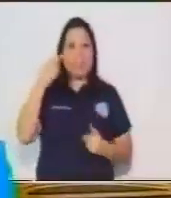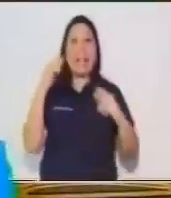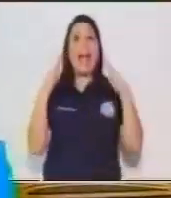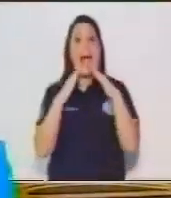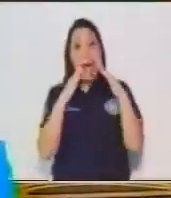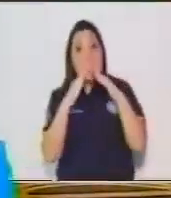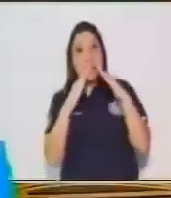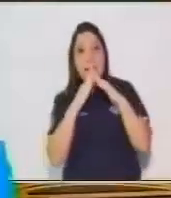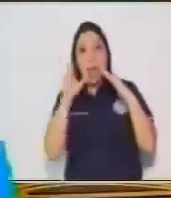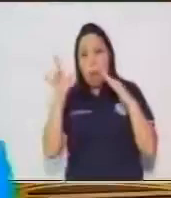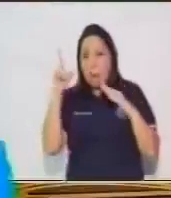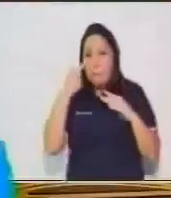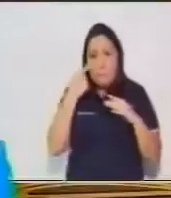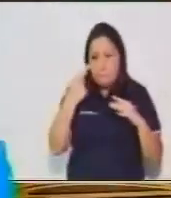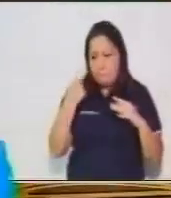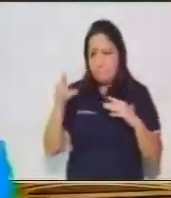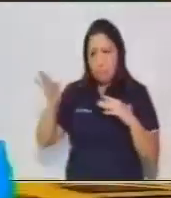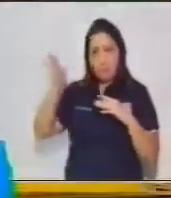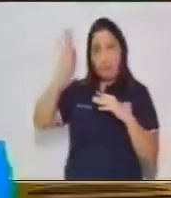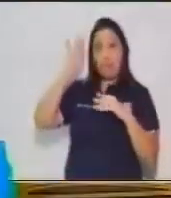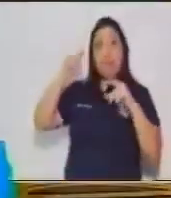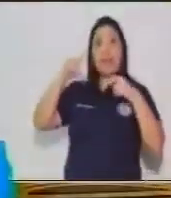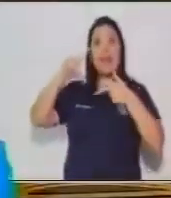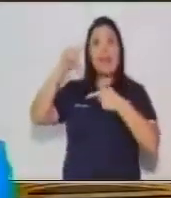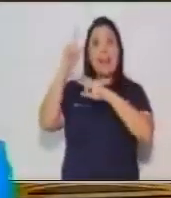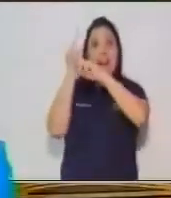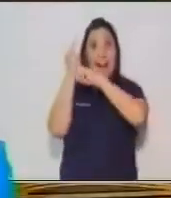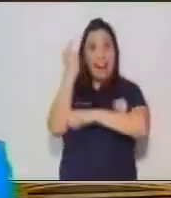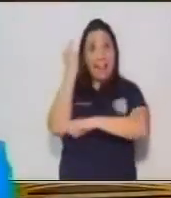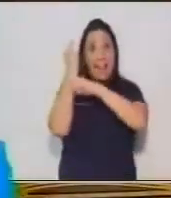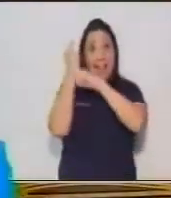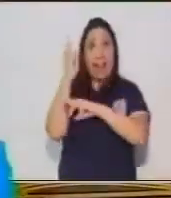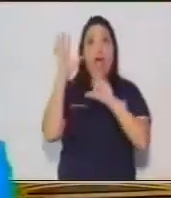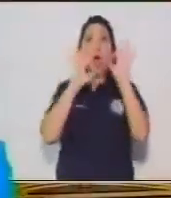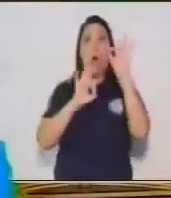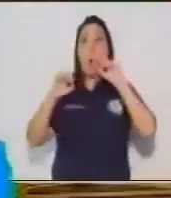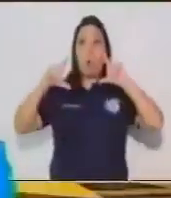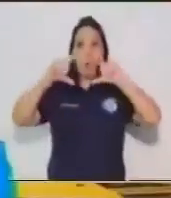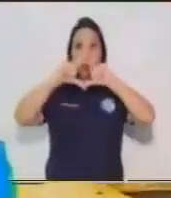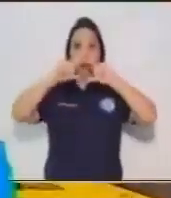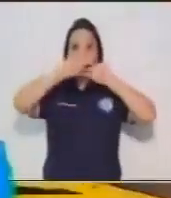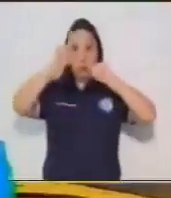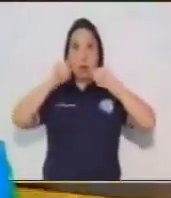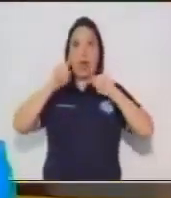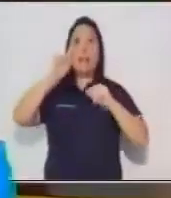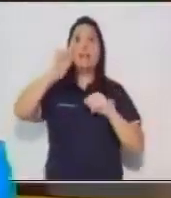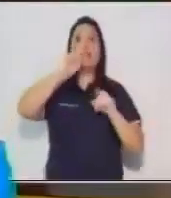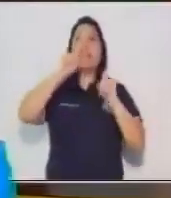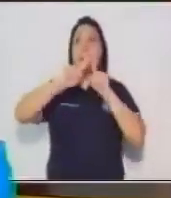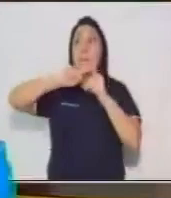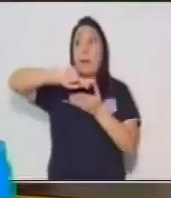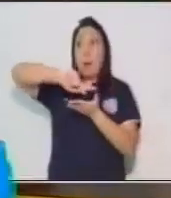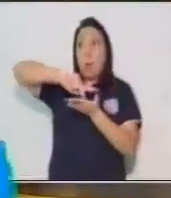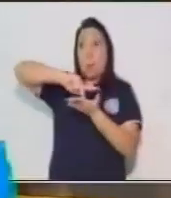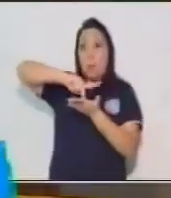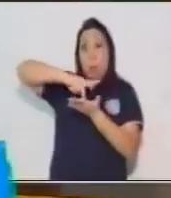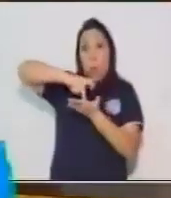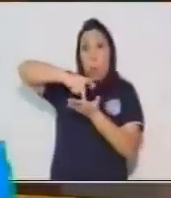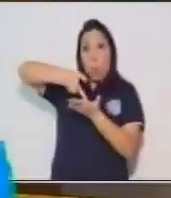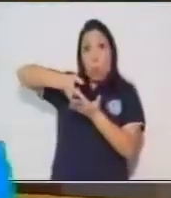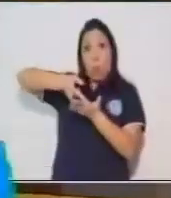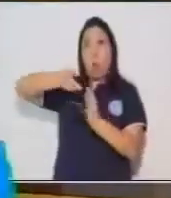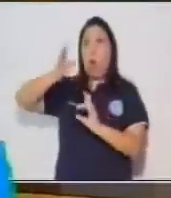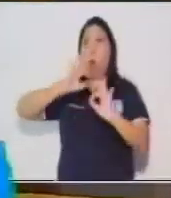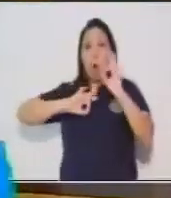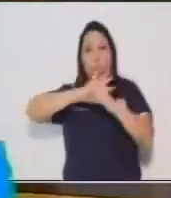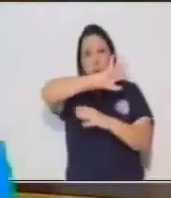una regla o una escuadra, un transportador, un compás.